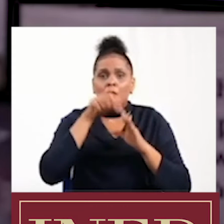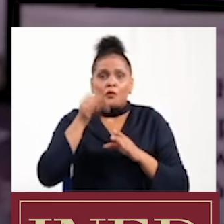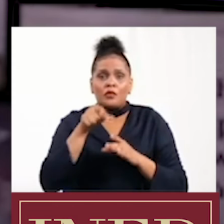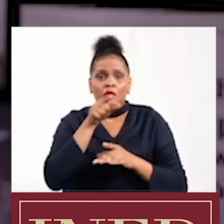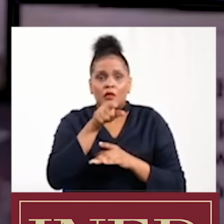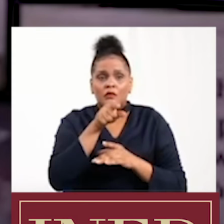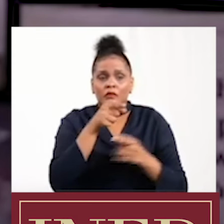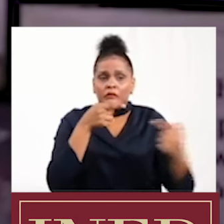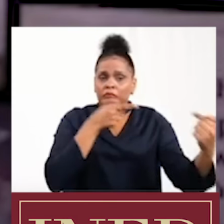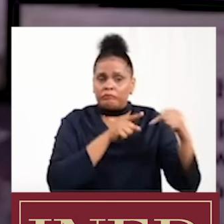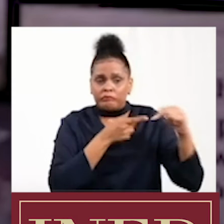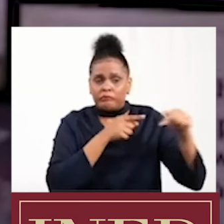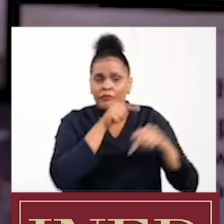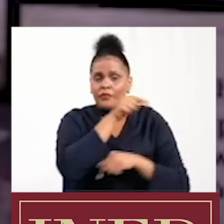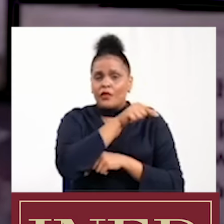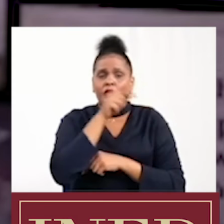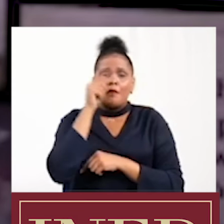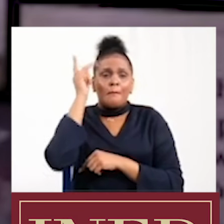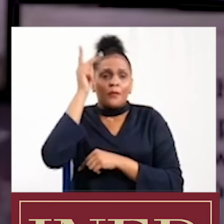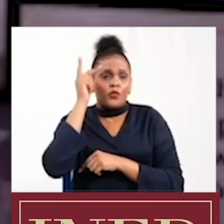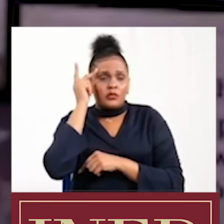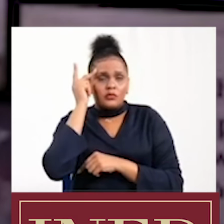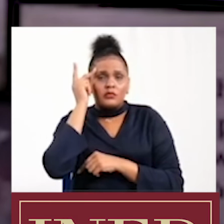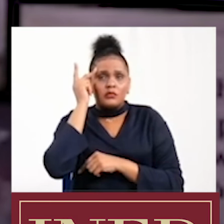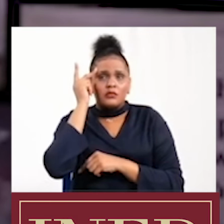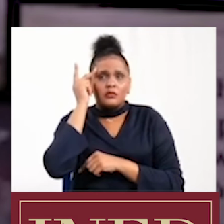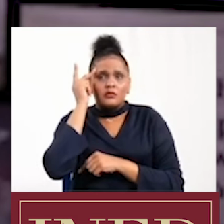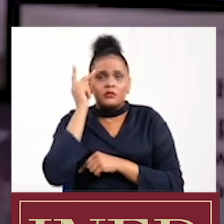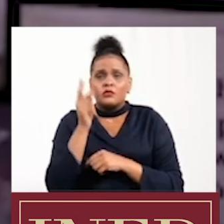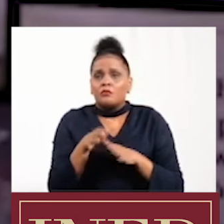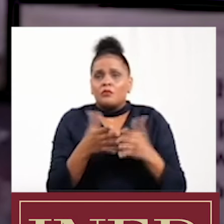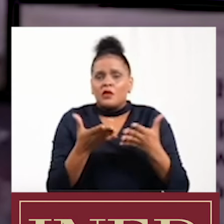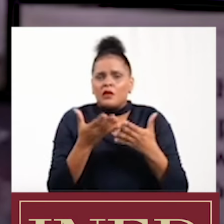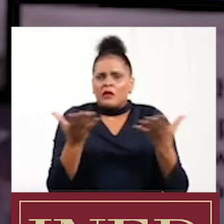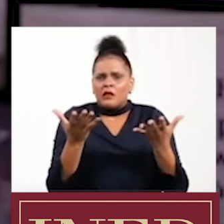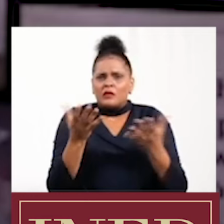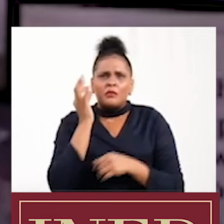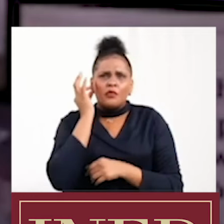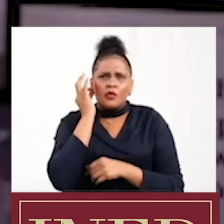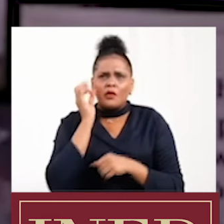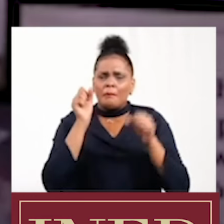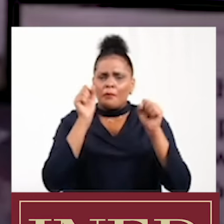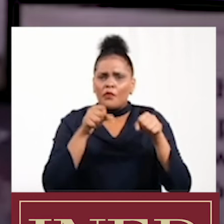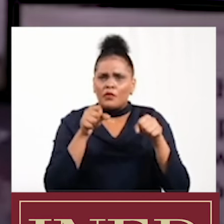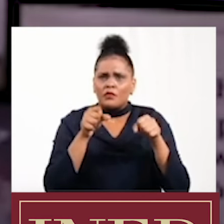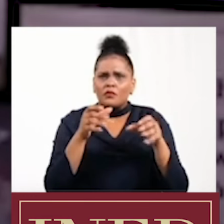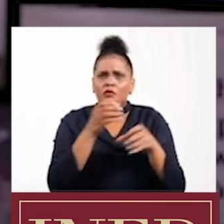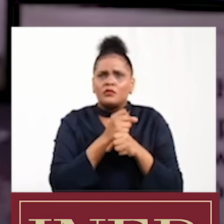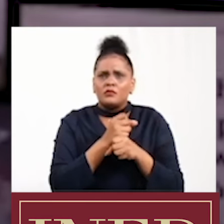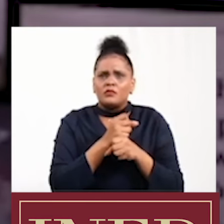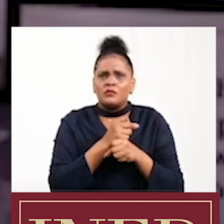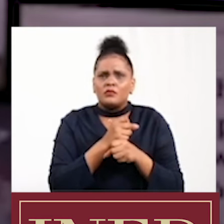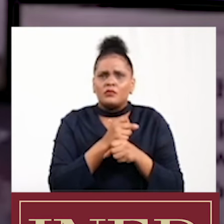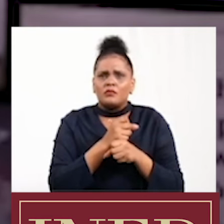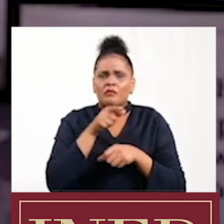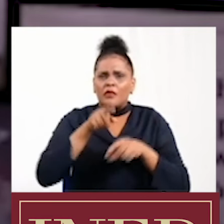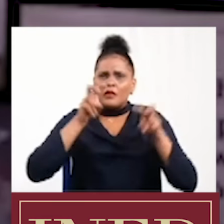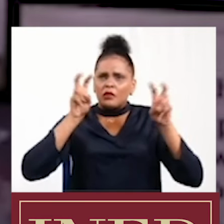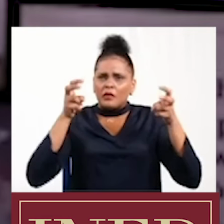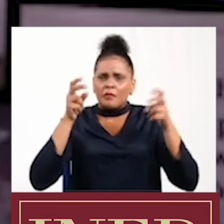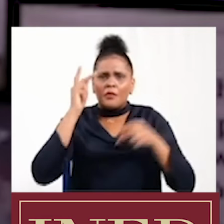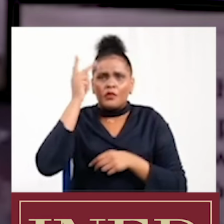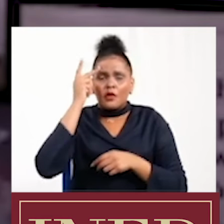en la política en general están naturalizados y eso hace que las mujeres no puedan desarrollarse plenamente en el tema de la